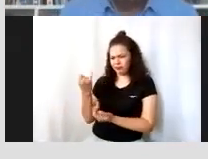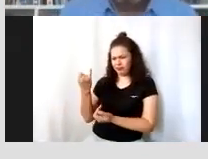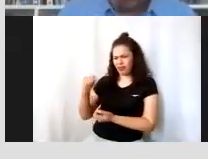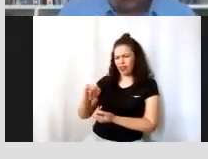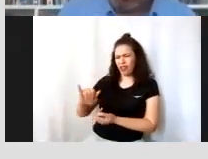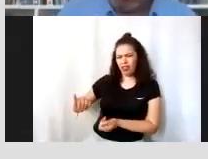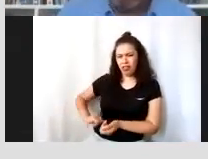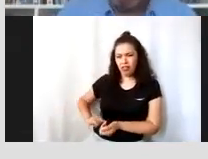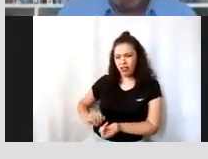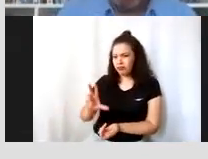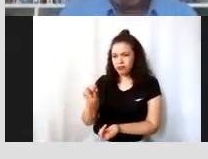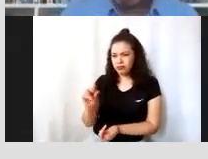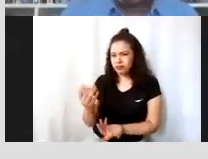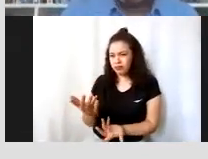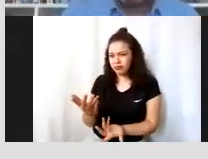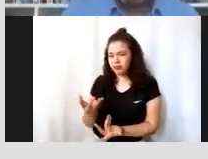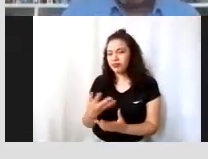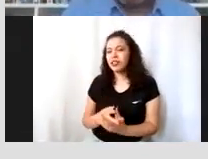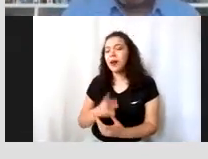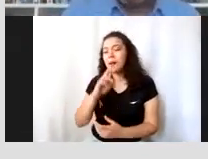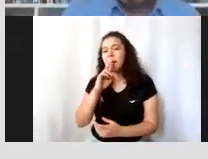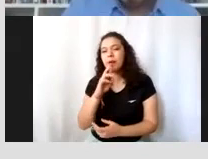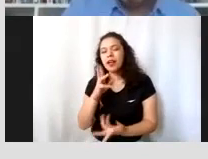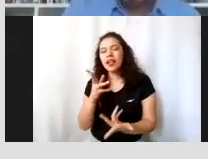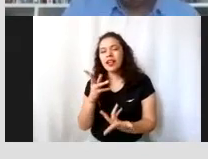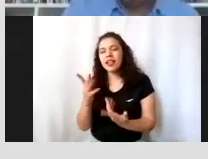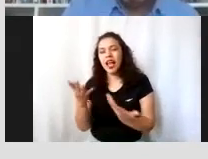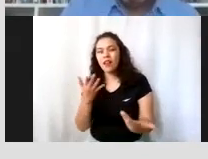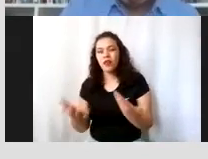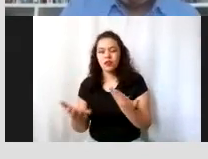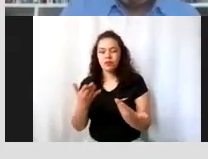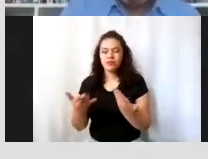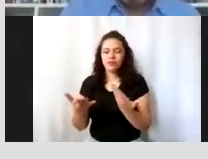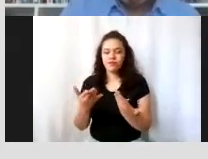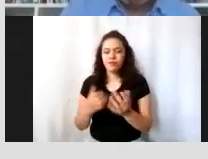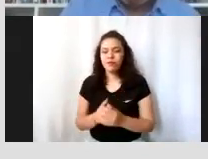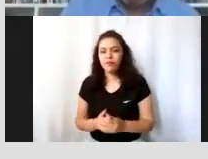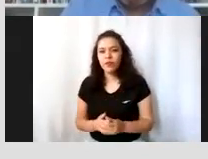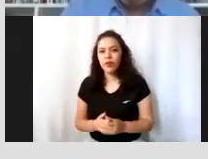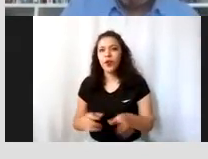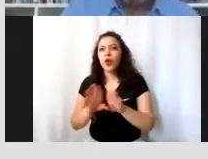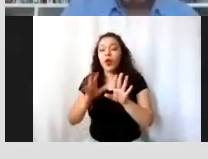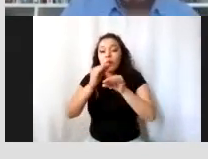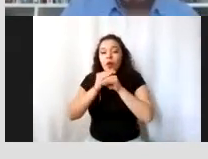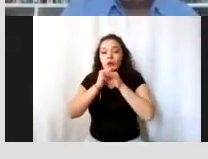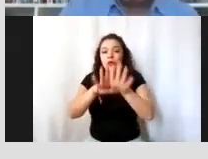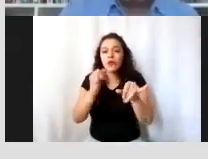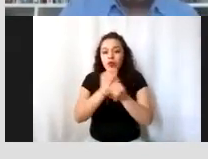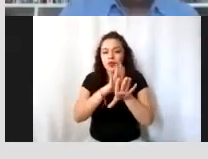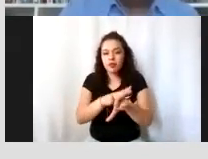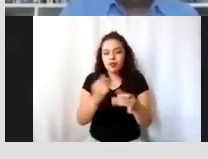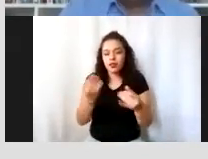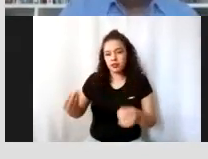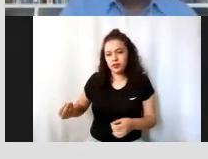Y digamos que no podríamos, por ese sentido, en razón de eso, difundir datos personales.